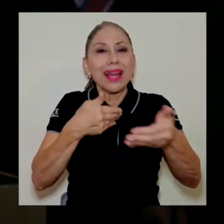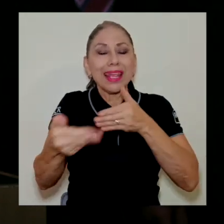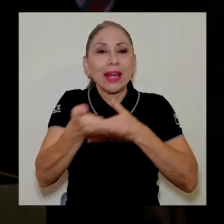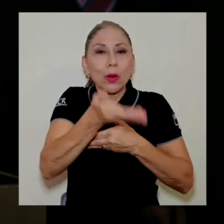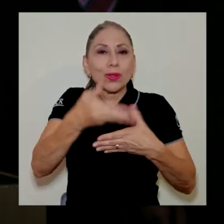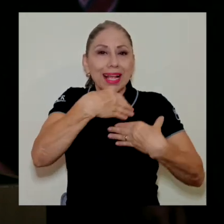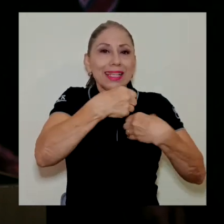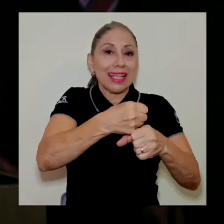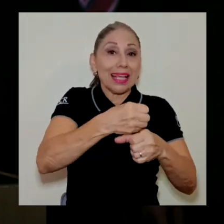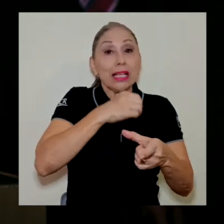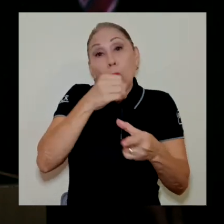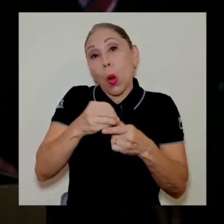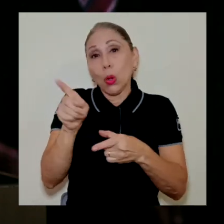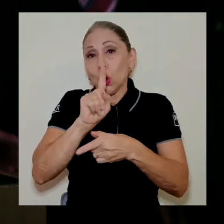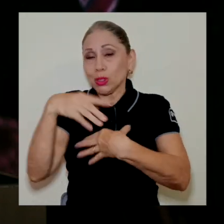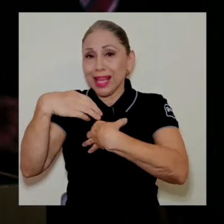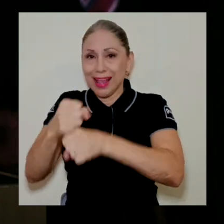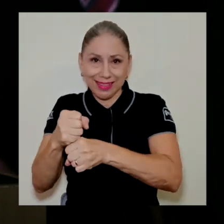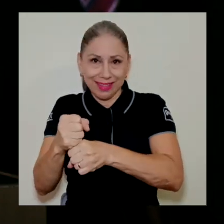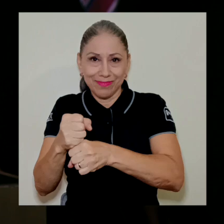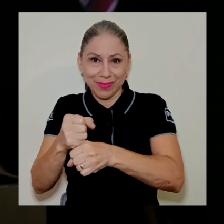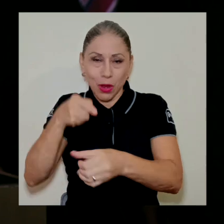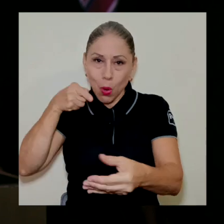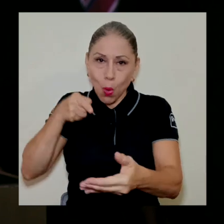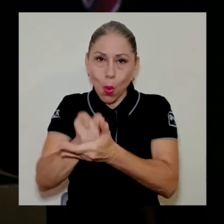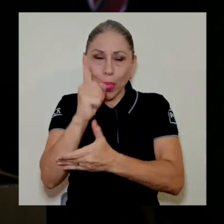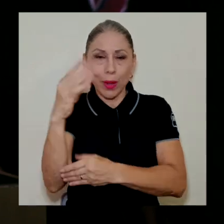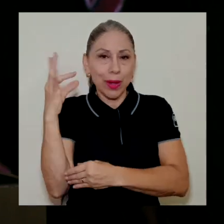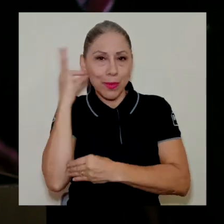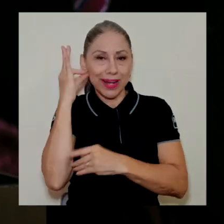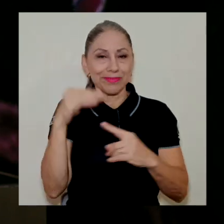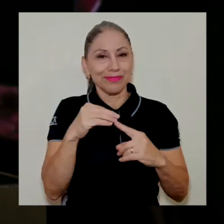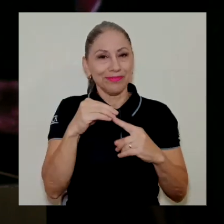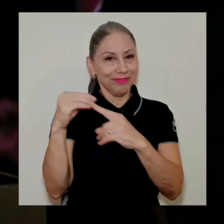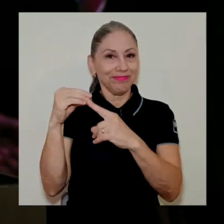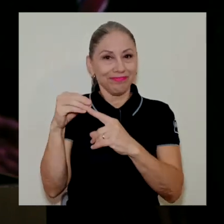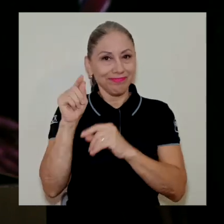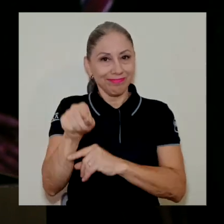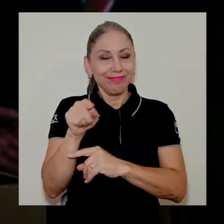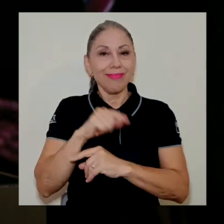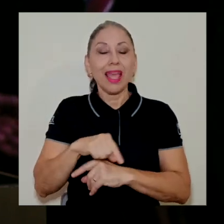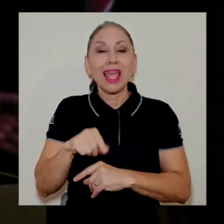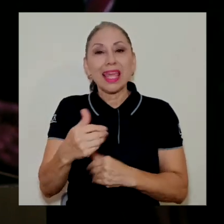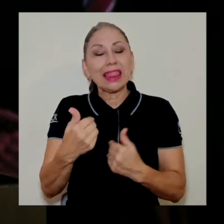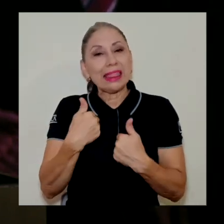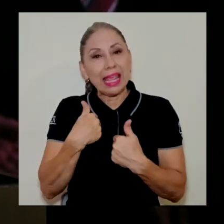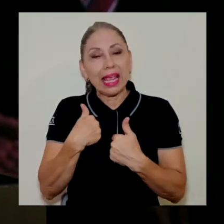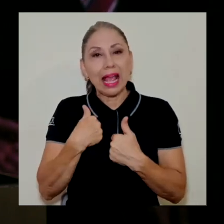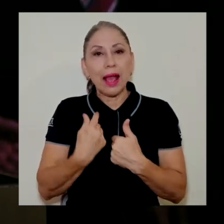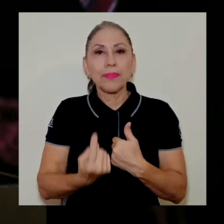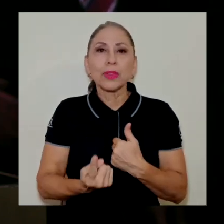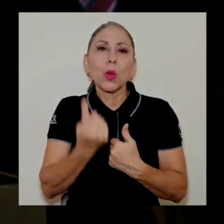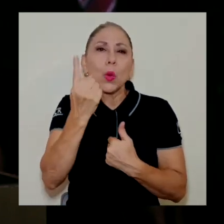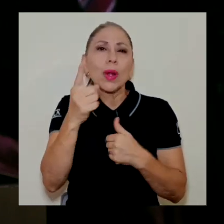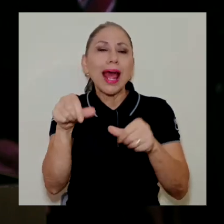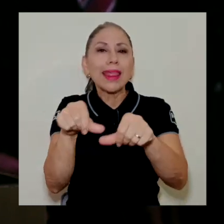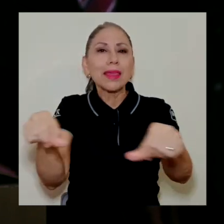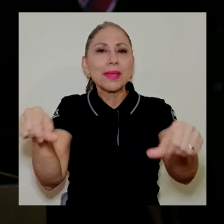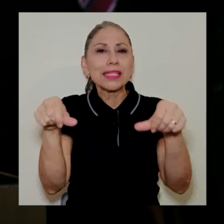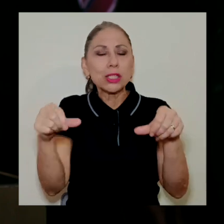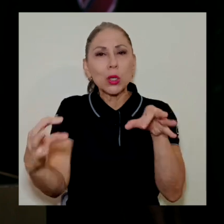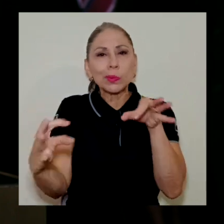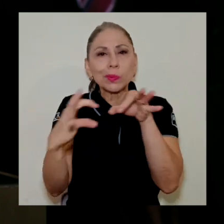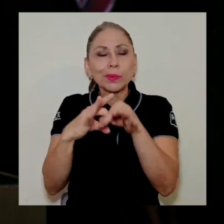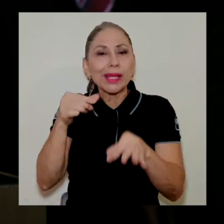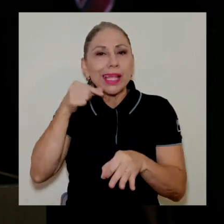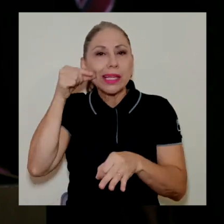o omisión que se cometa, ¿verdad?, contra una mujer particularmente, ¿verdad?, y que tenga una dimensión